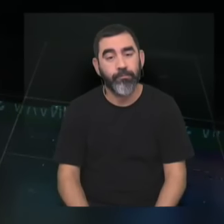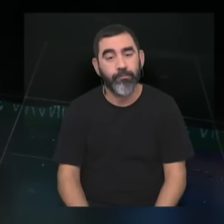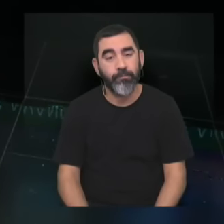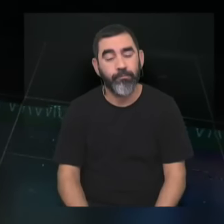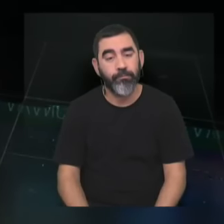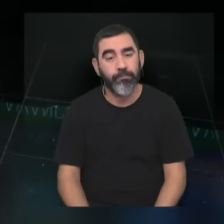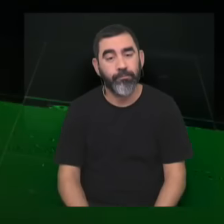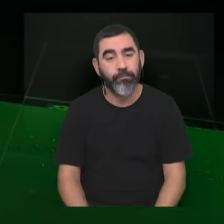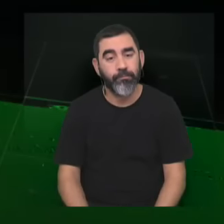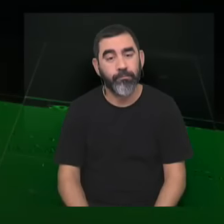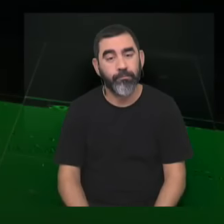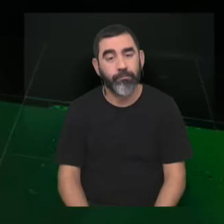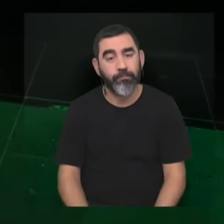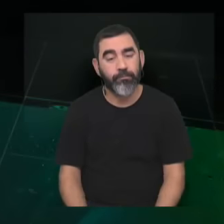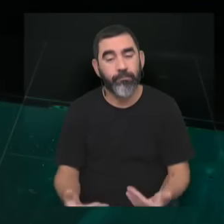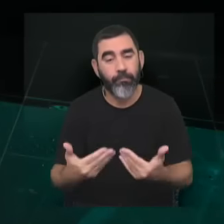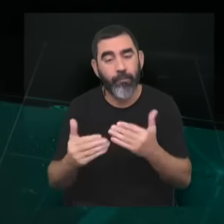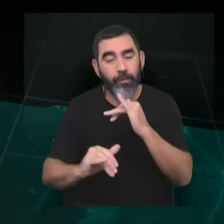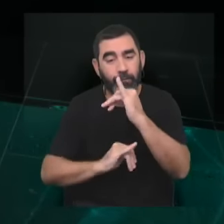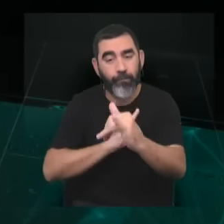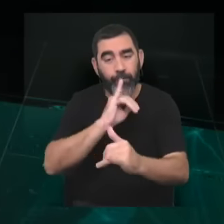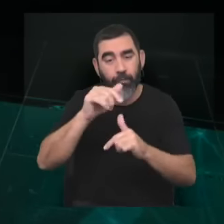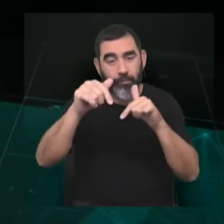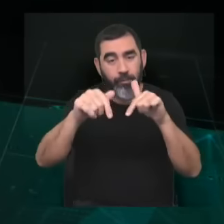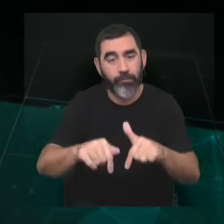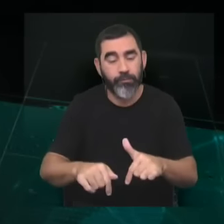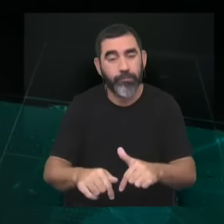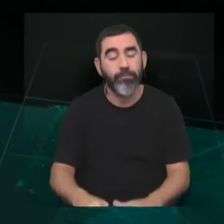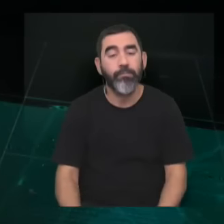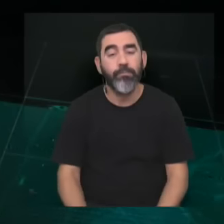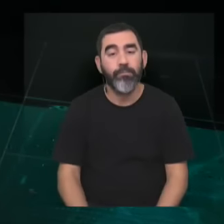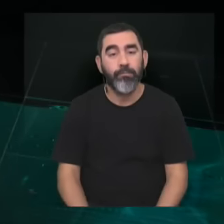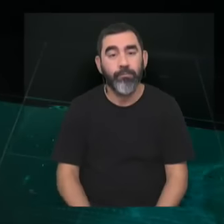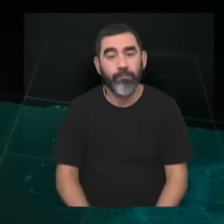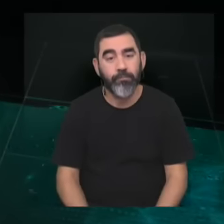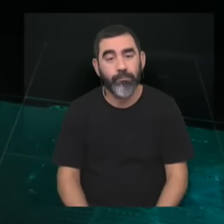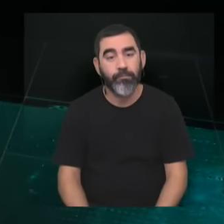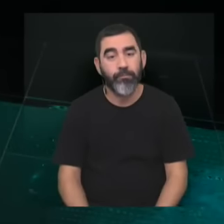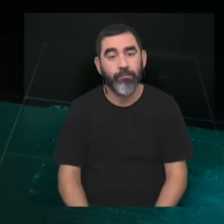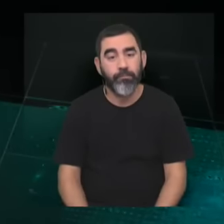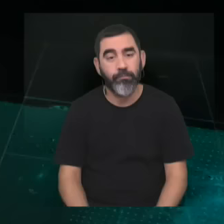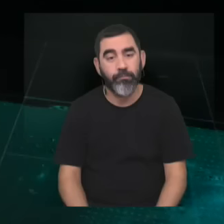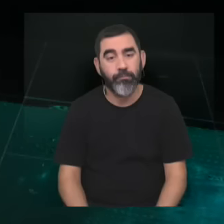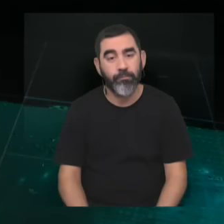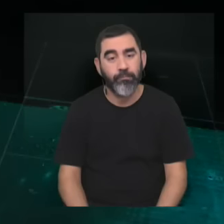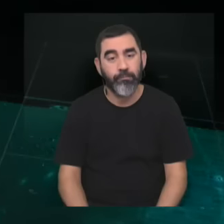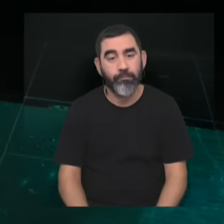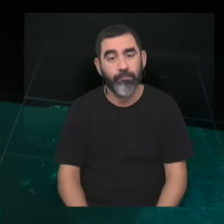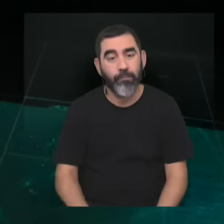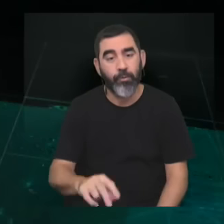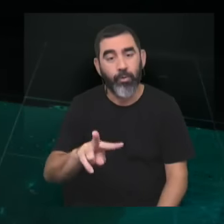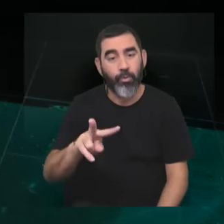Eh bueno comenzando el desarrollo informativo les decíamos algo que estábamos adelantando recién eh dos